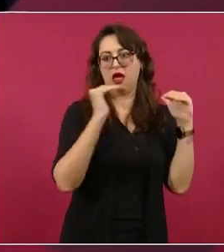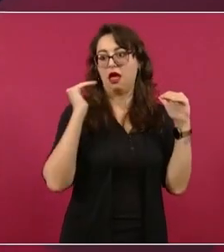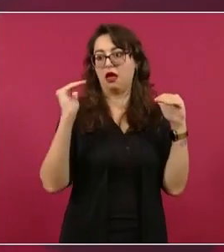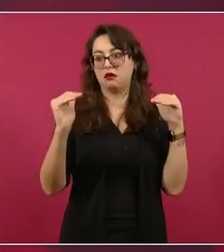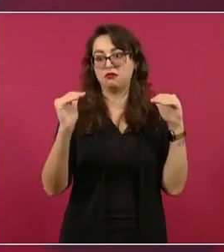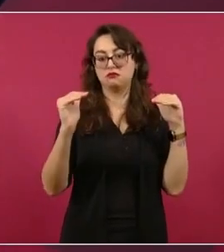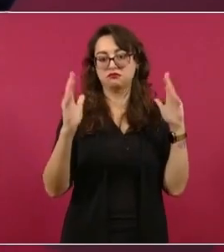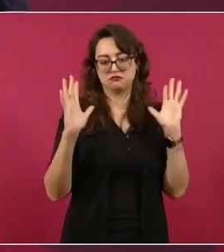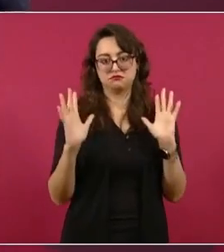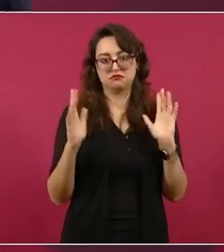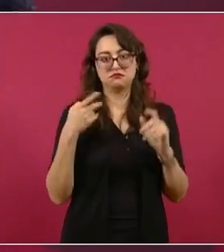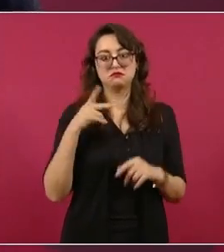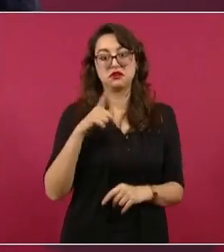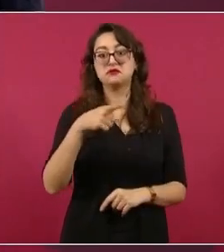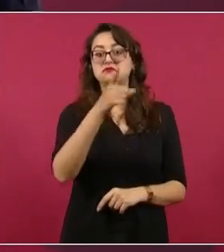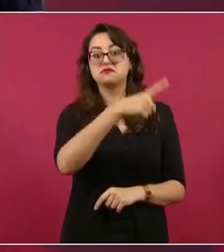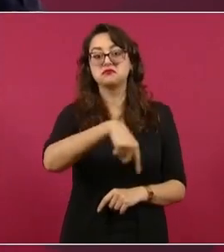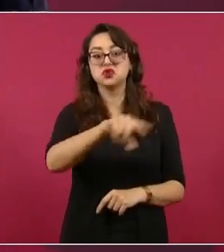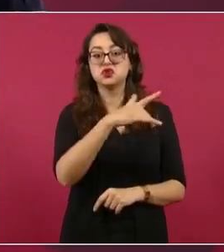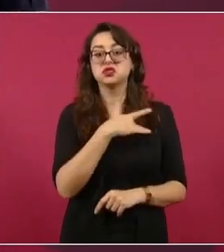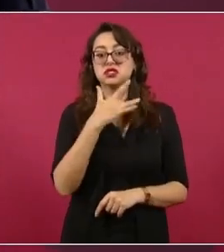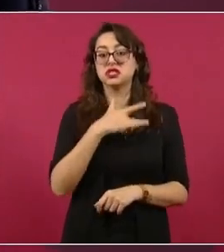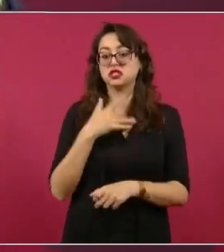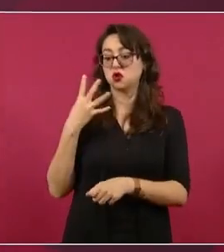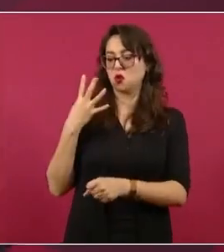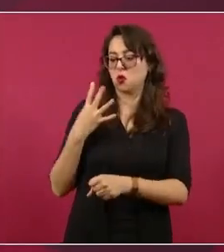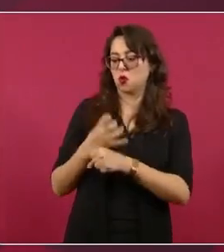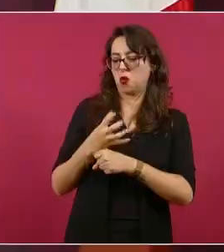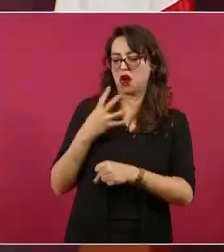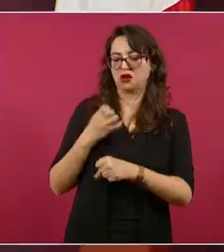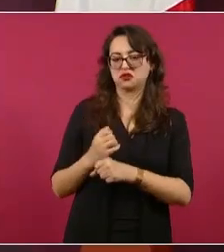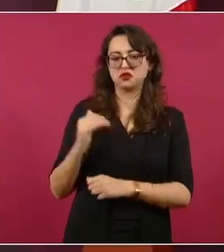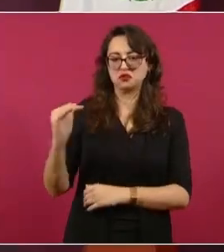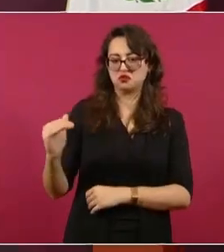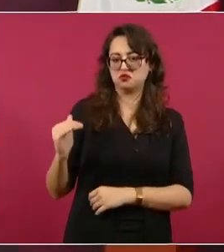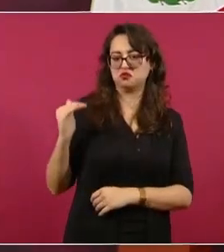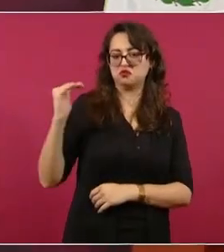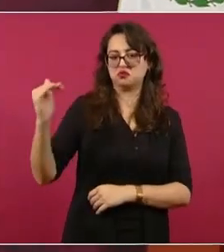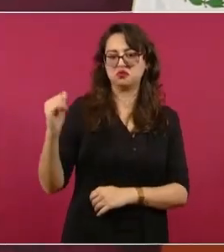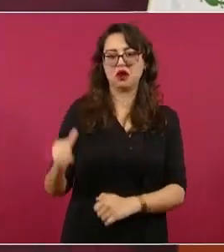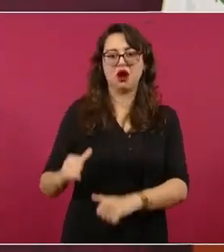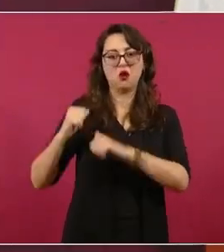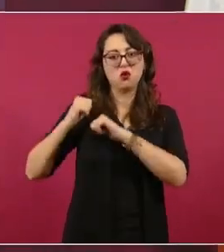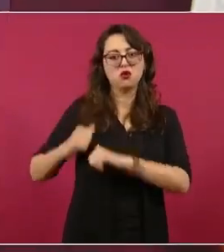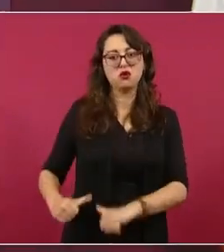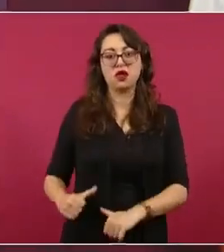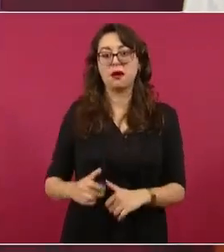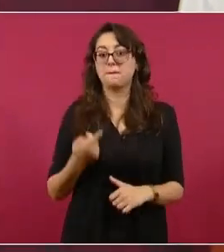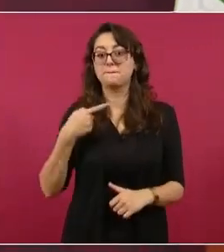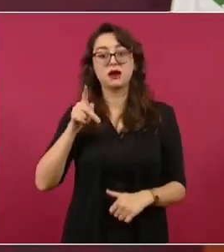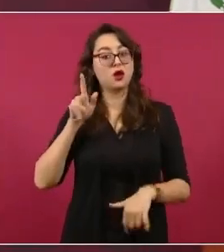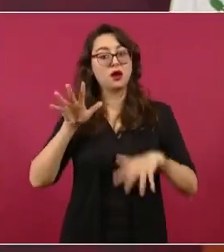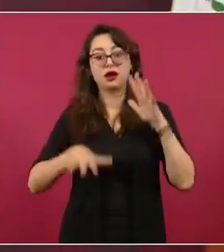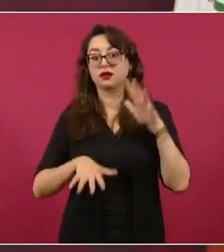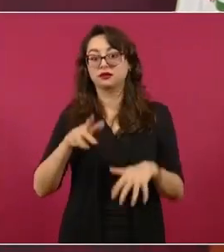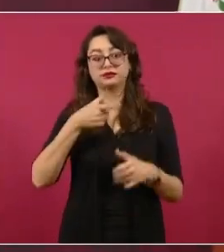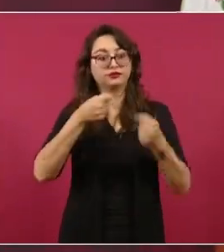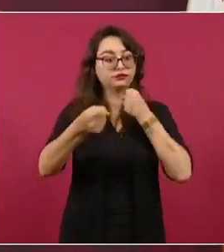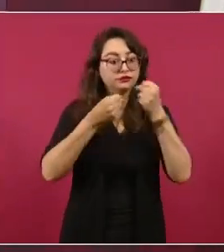En algunas ocasiones fueron el primer poder. Tenían más fuerza que gobernadores, más